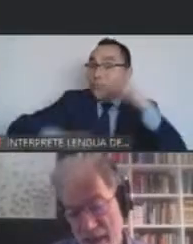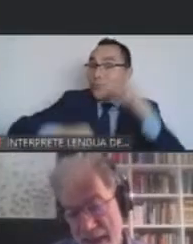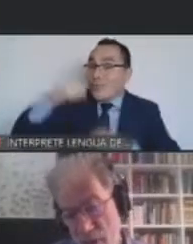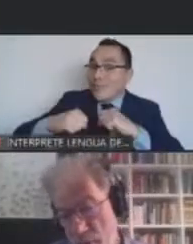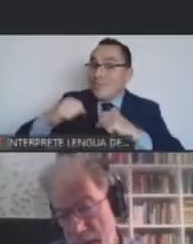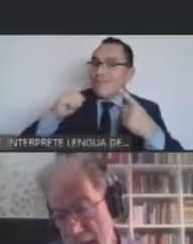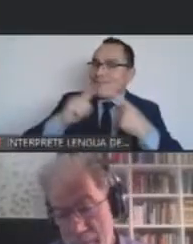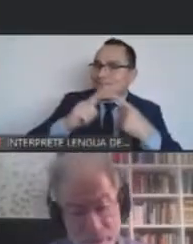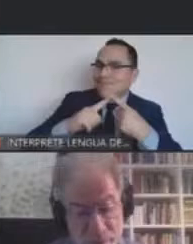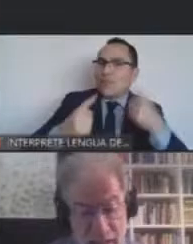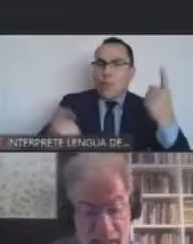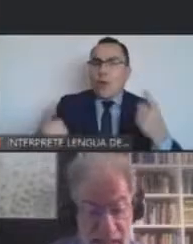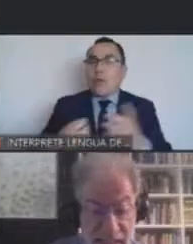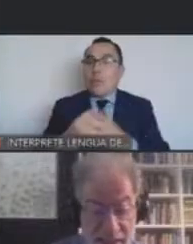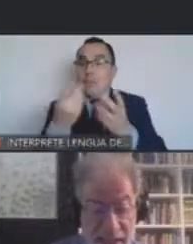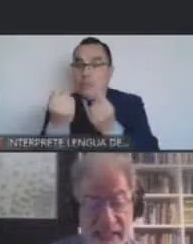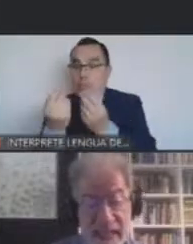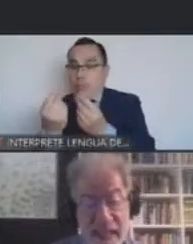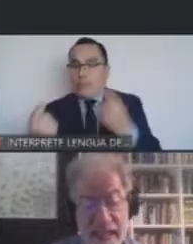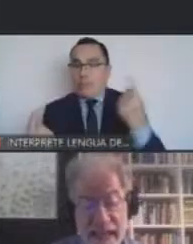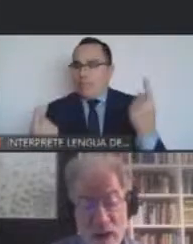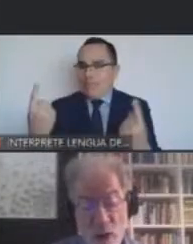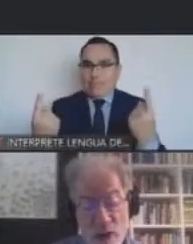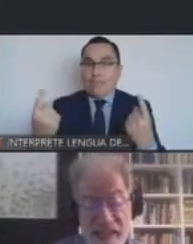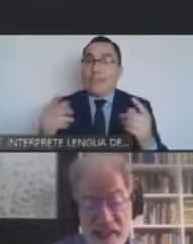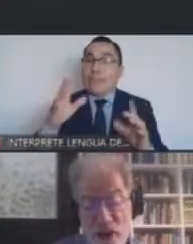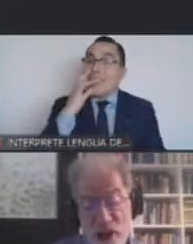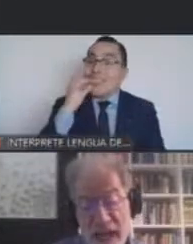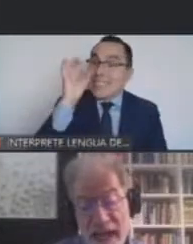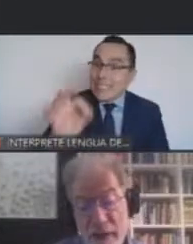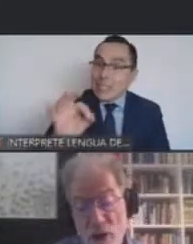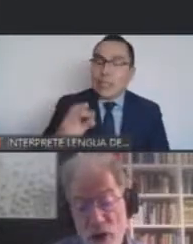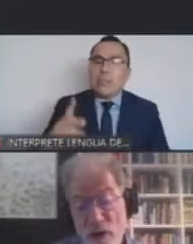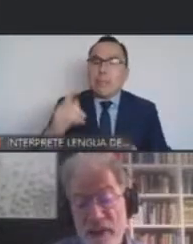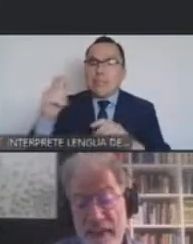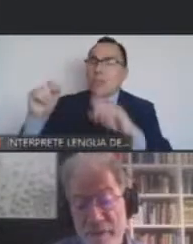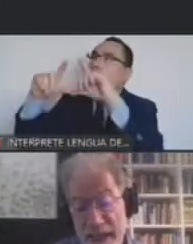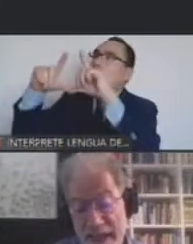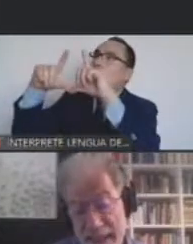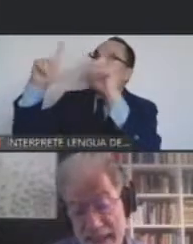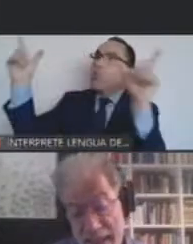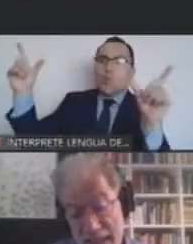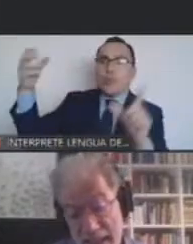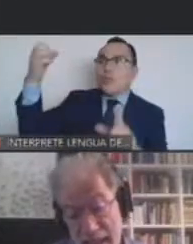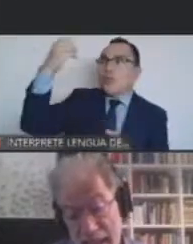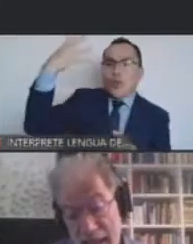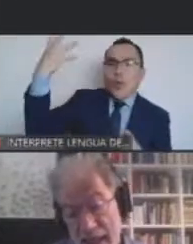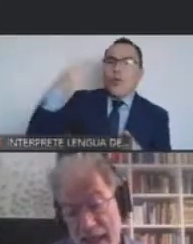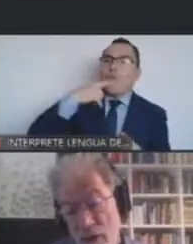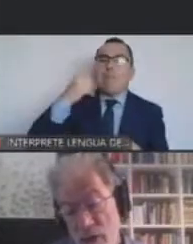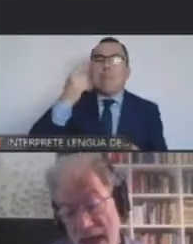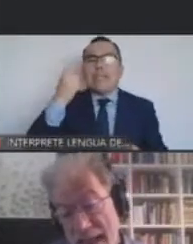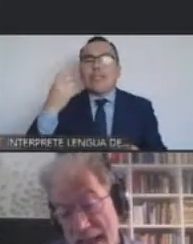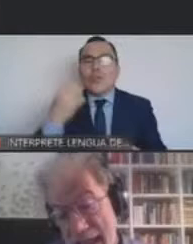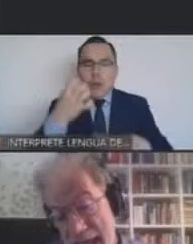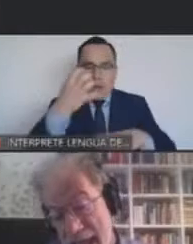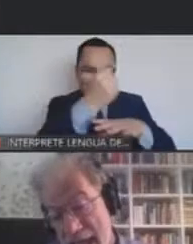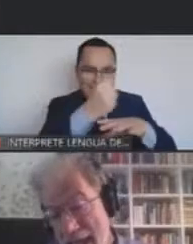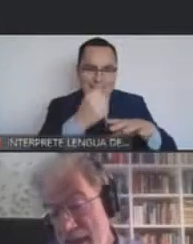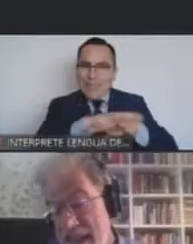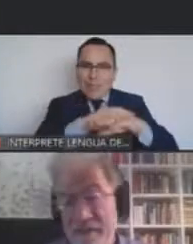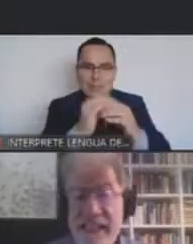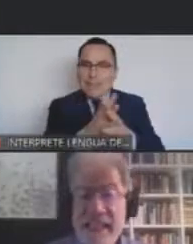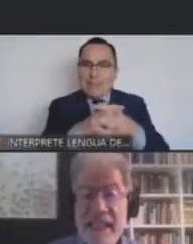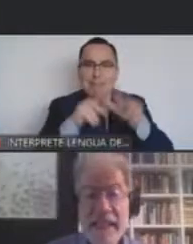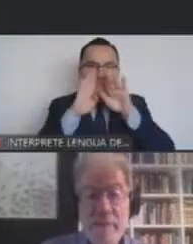son la parte económica. Se dice que la luz del sol es el mejor de los desinfectantes y la luz eléctrica